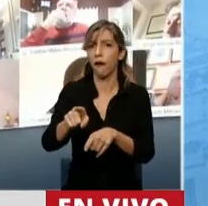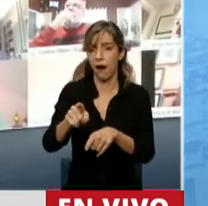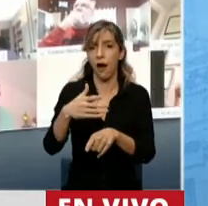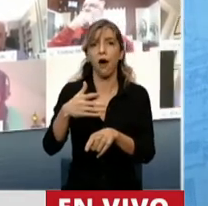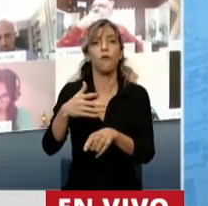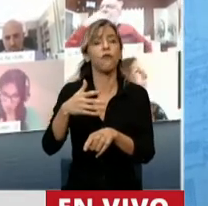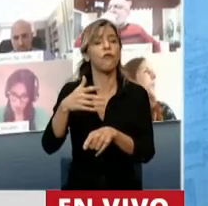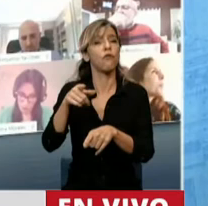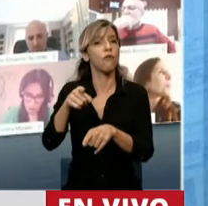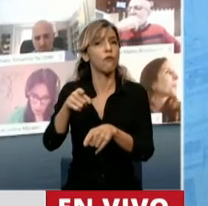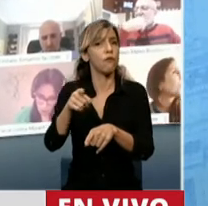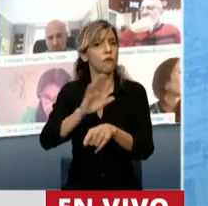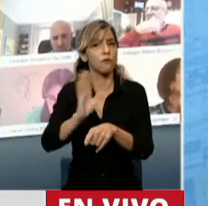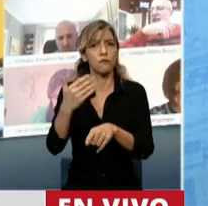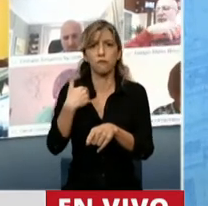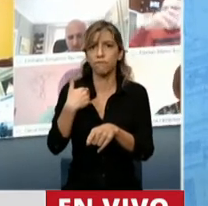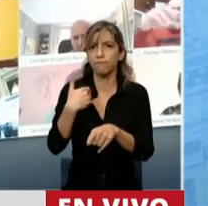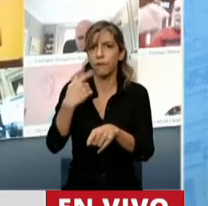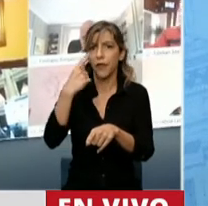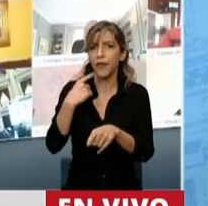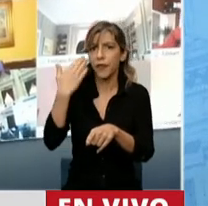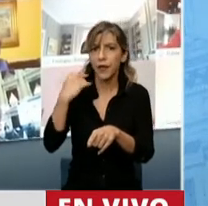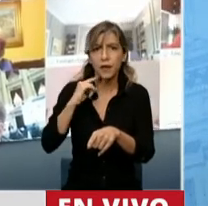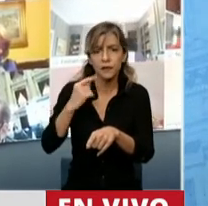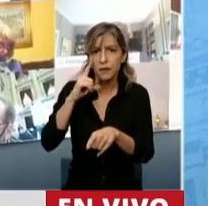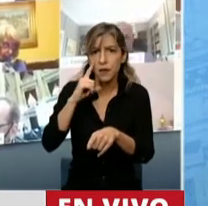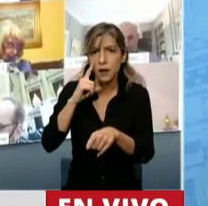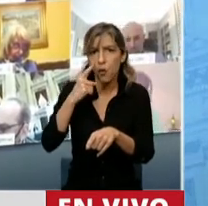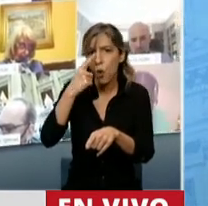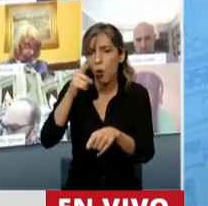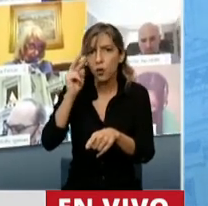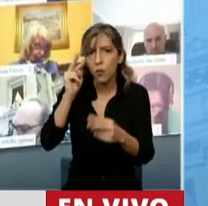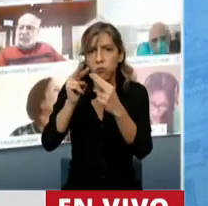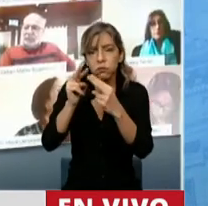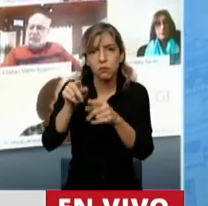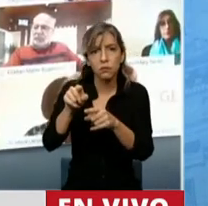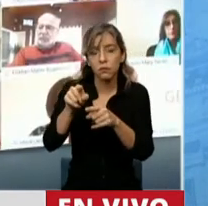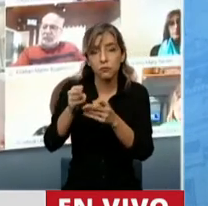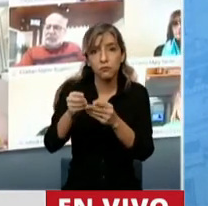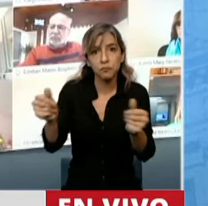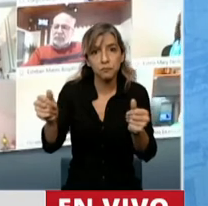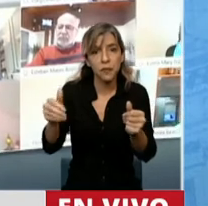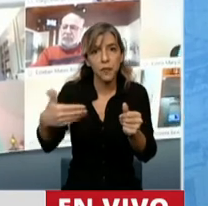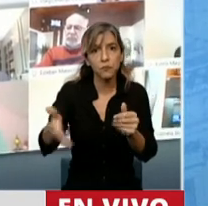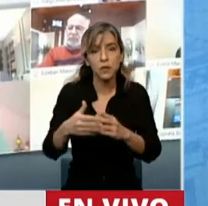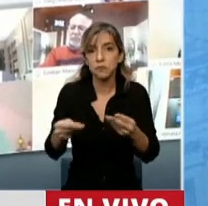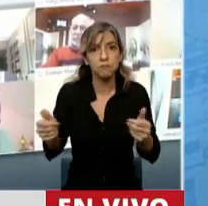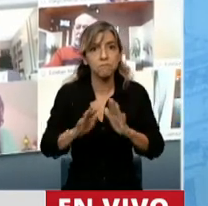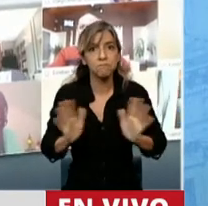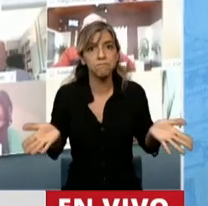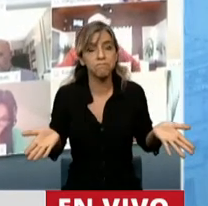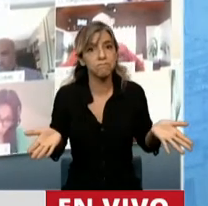día 13 de julio, está desaparecido. Es el segundo desaparecido en pandemia, señor